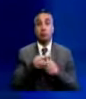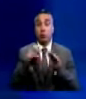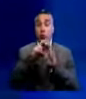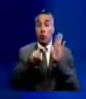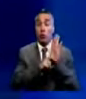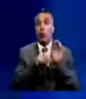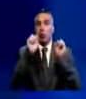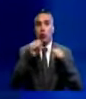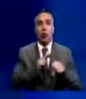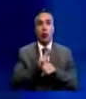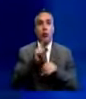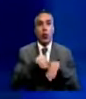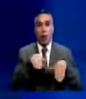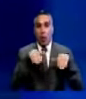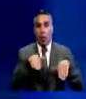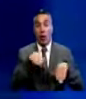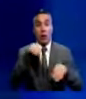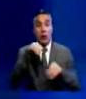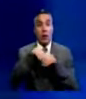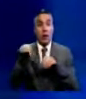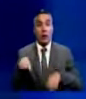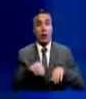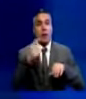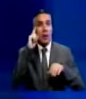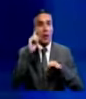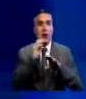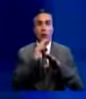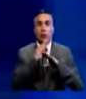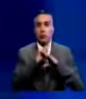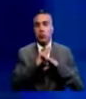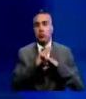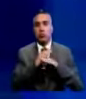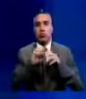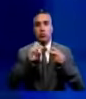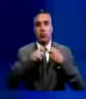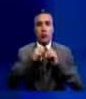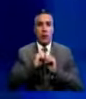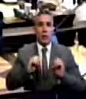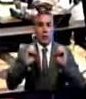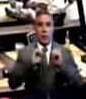de perros entrenados en estos eventos como medida disuasiva.